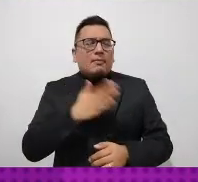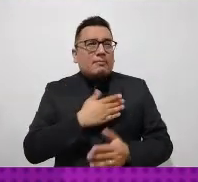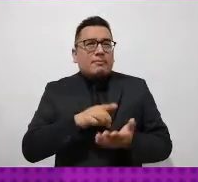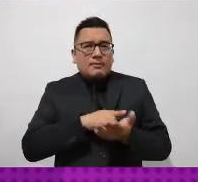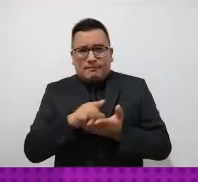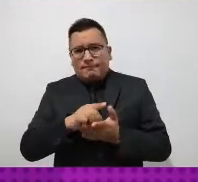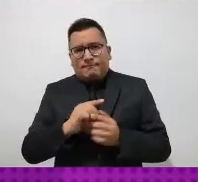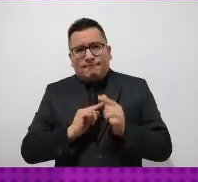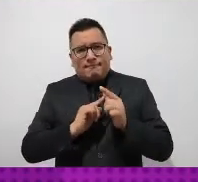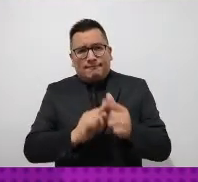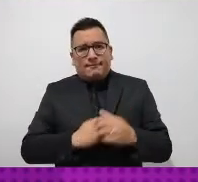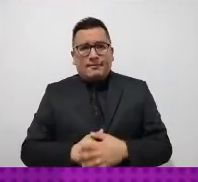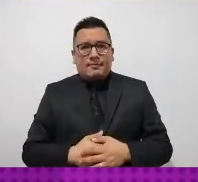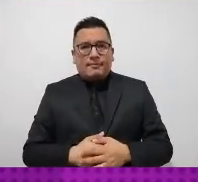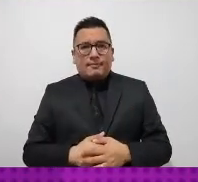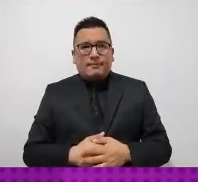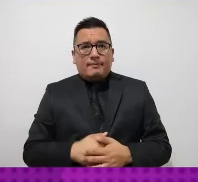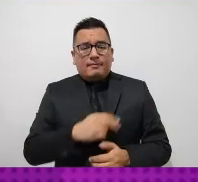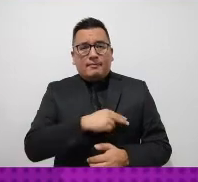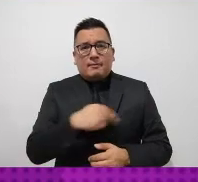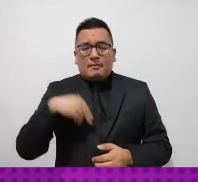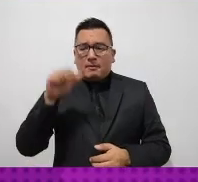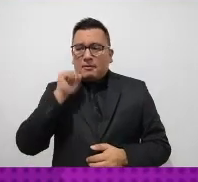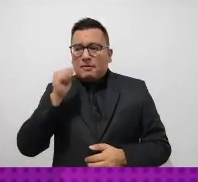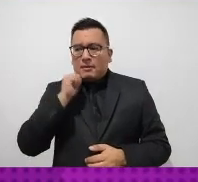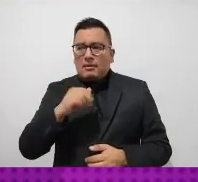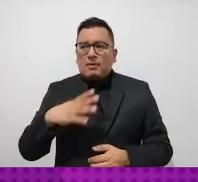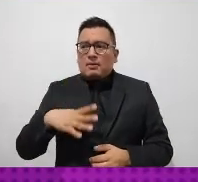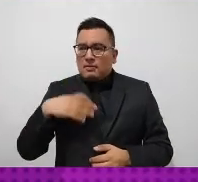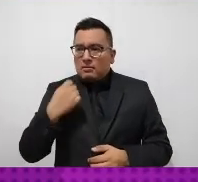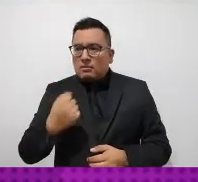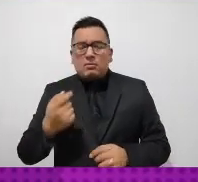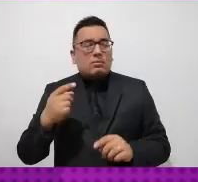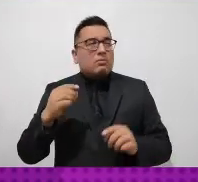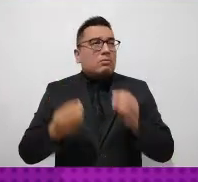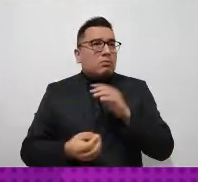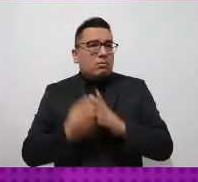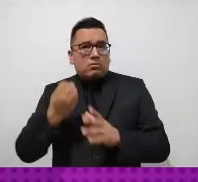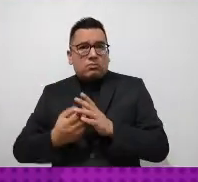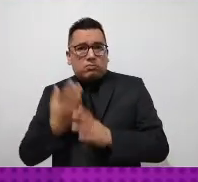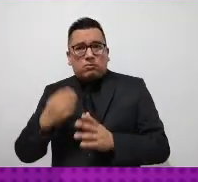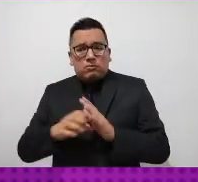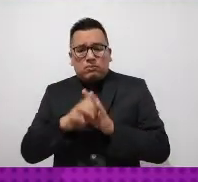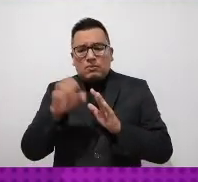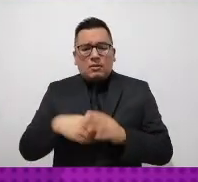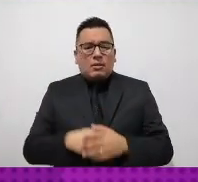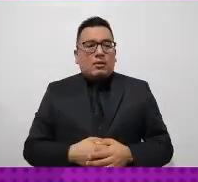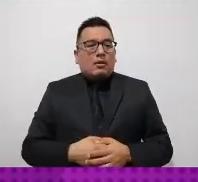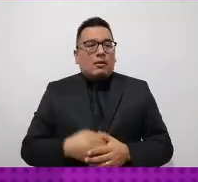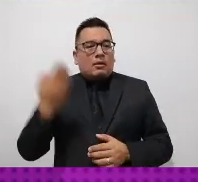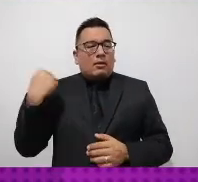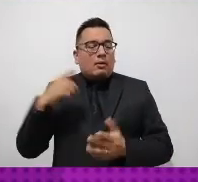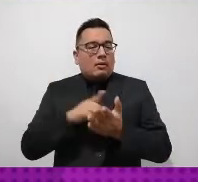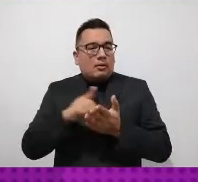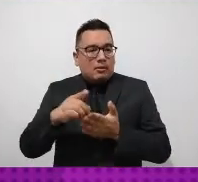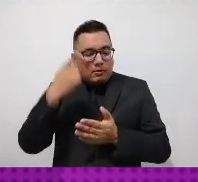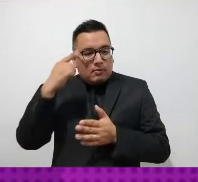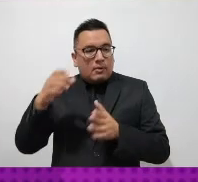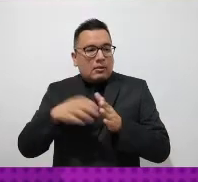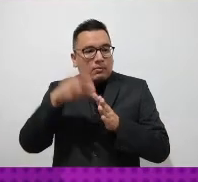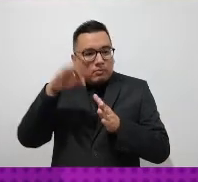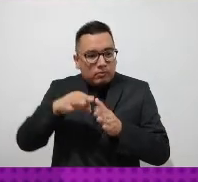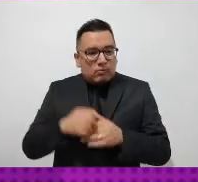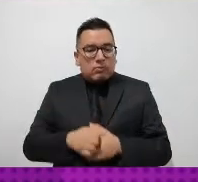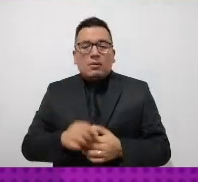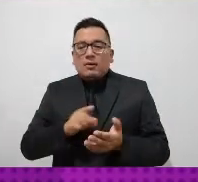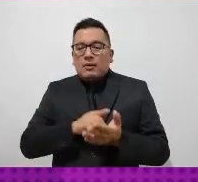nuestros derechos político-electorales. O sea, siempre tenemos una nueva lucha. Como decía hace un ratito, o sea, pues primero el derecho al voto, a ser reconocidas